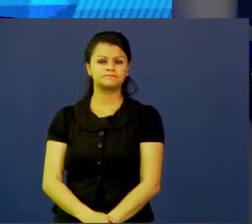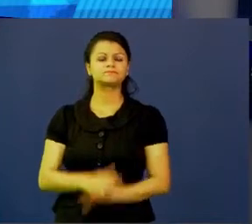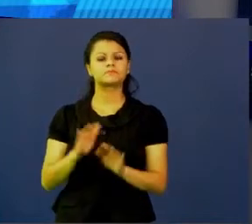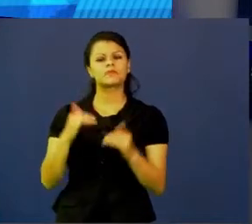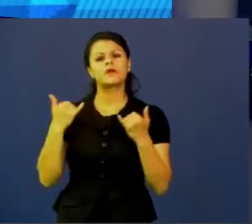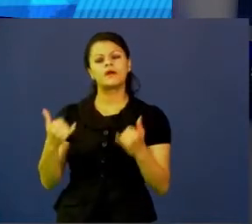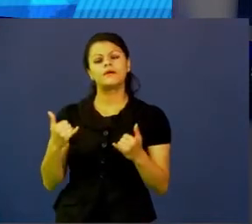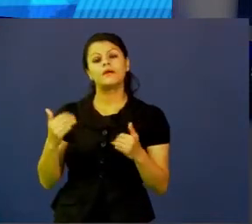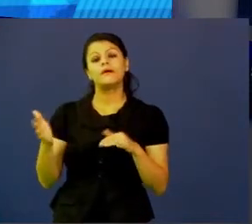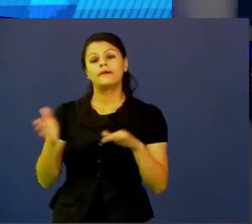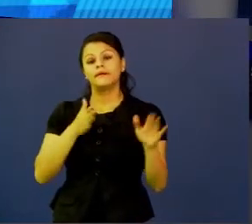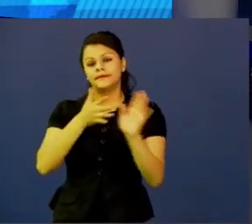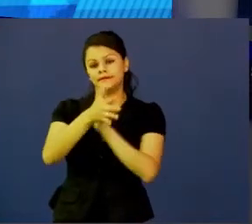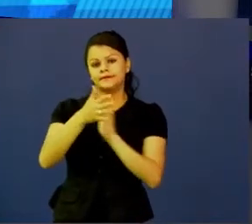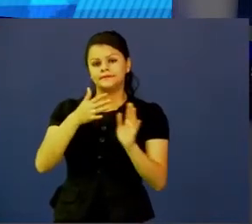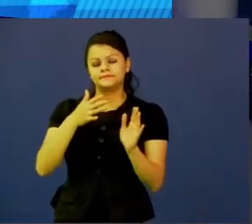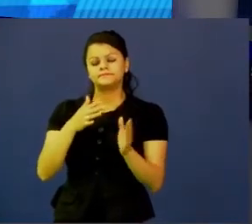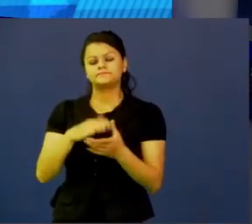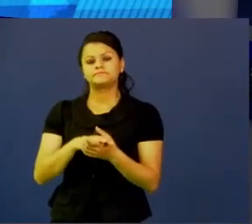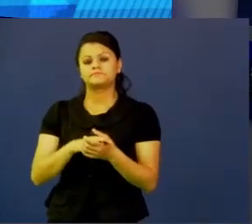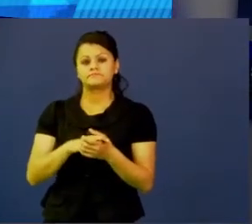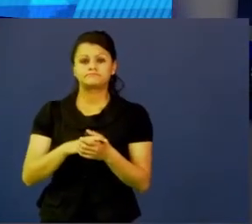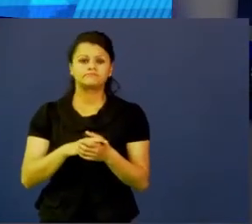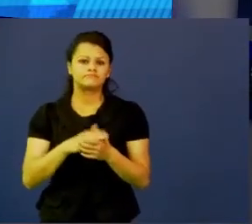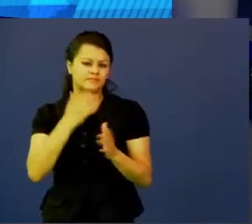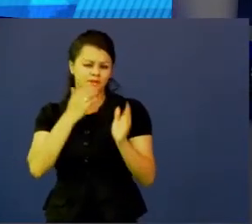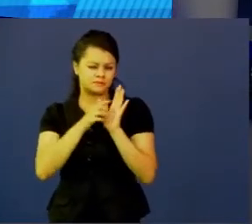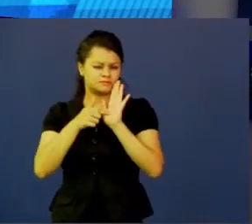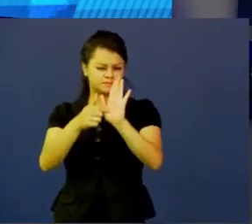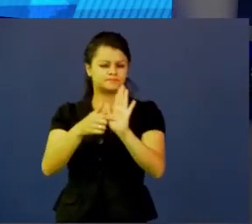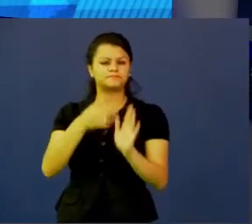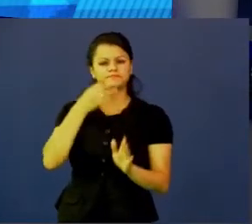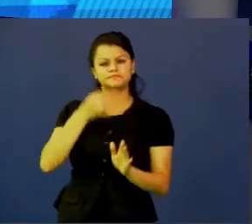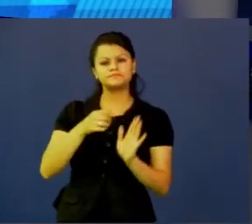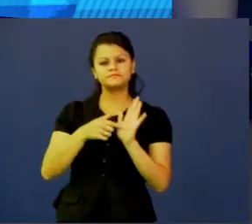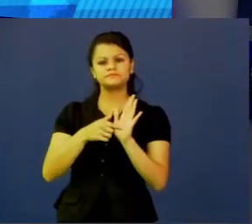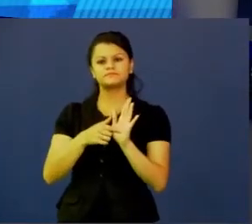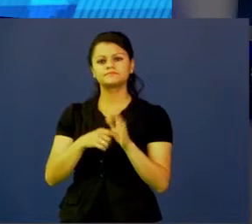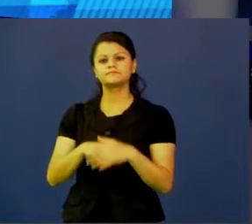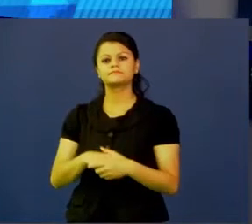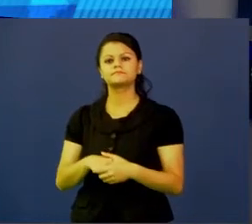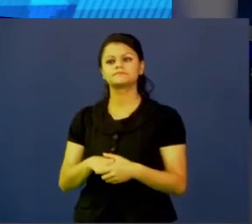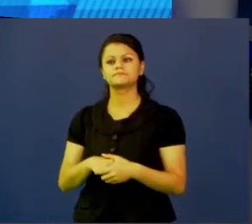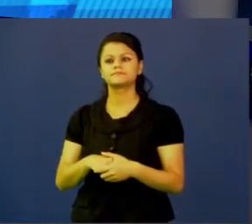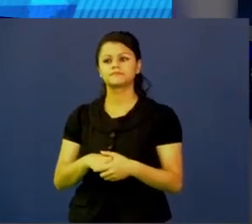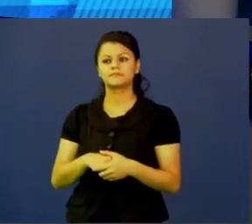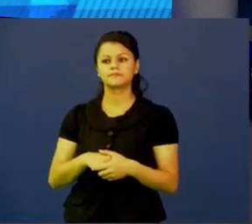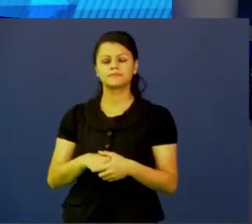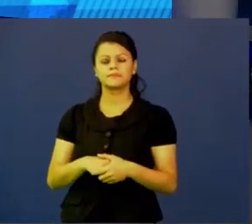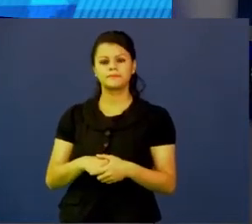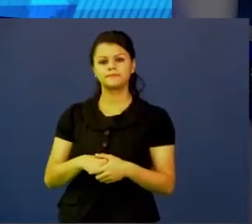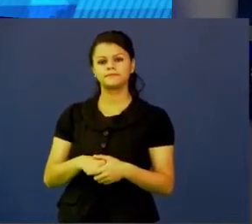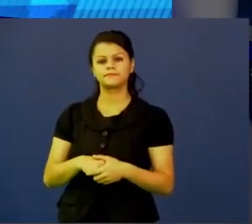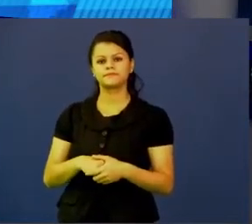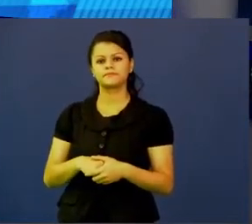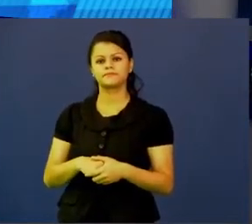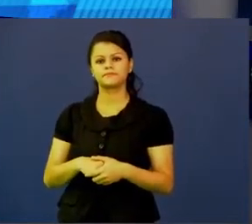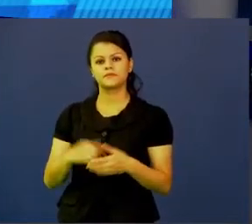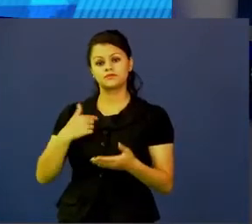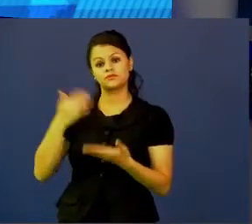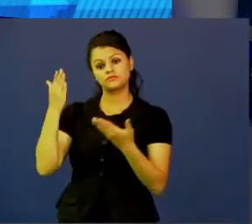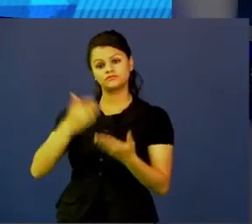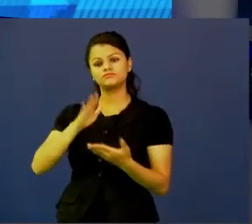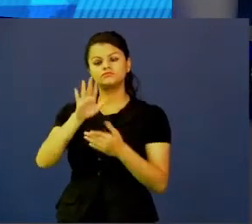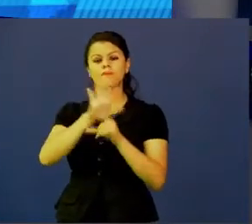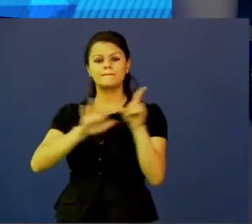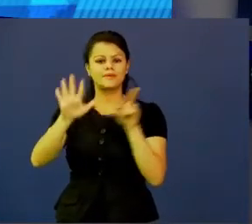vamos a hablar de un ejemplo que yo les traje, pues era, vamos a dejarlo aquí mientras tanto. Había traído un video,